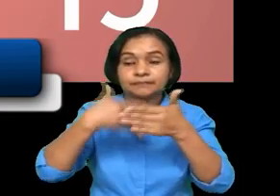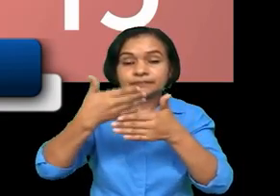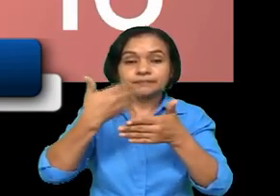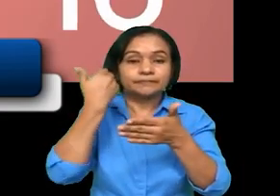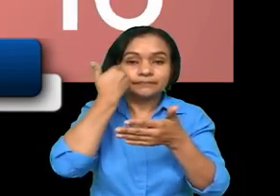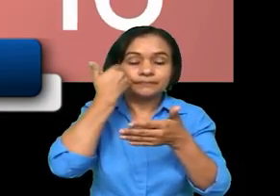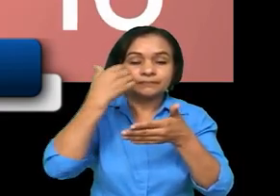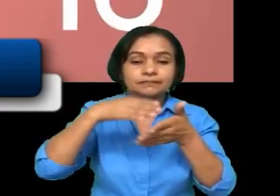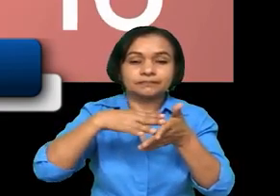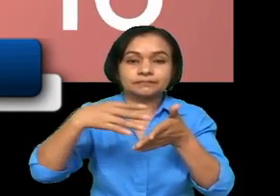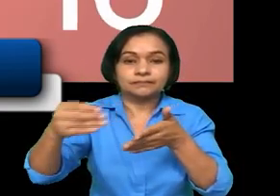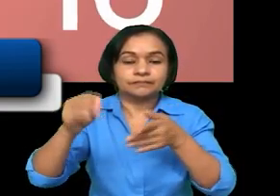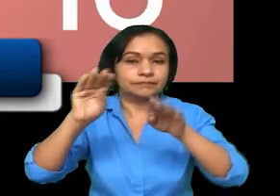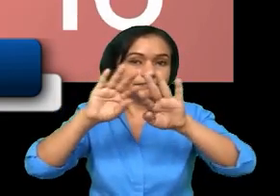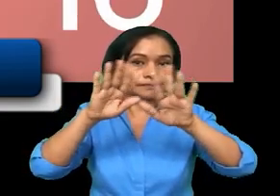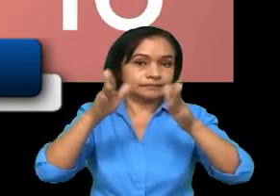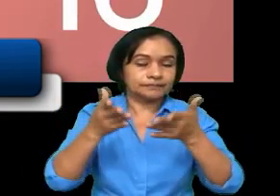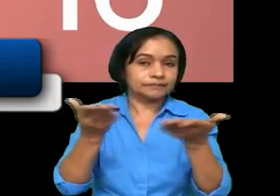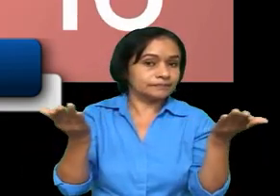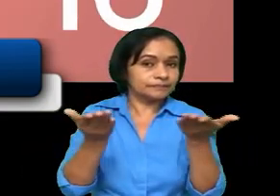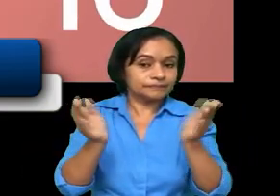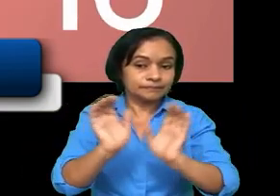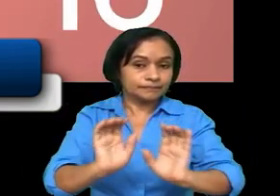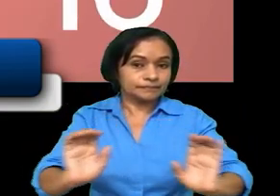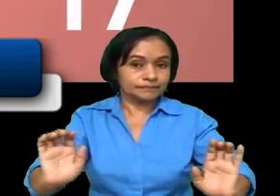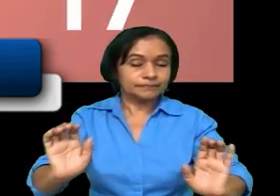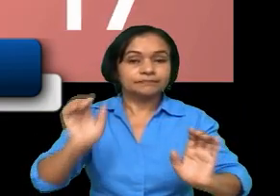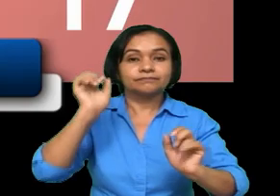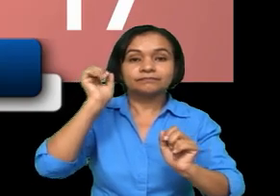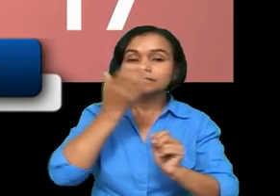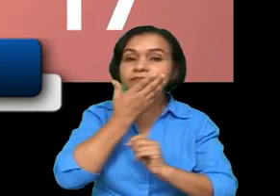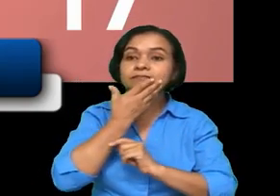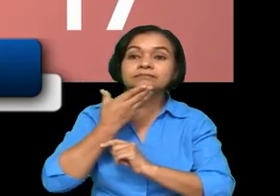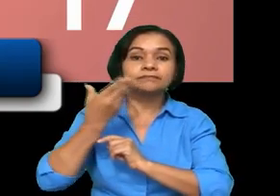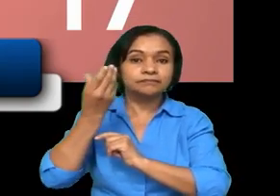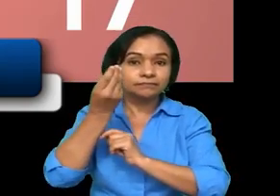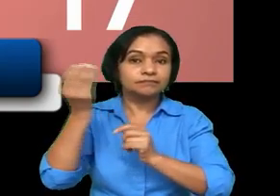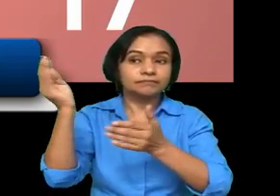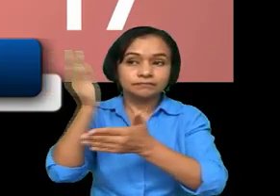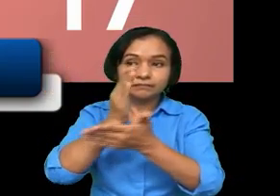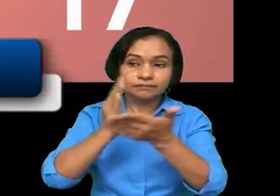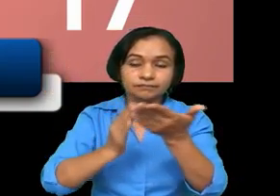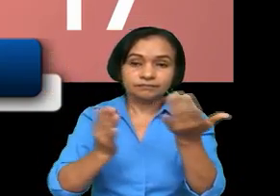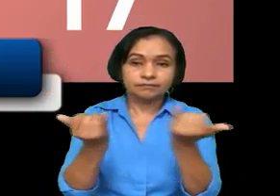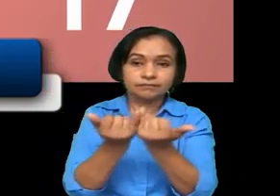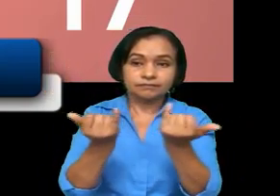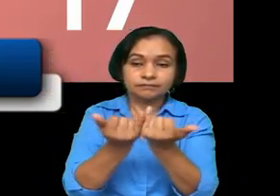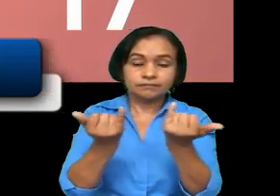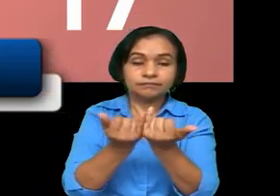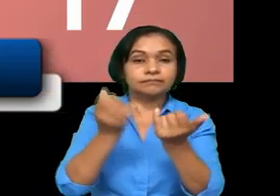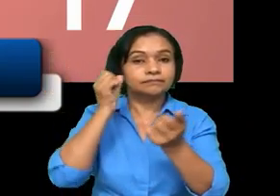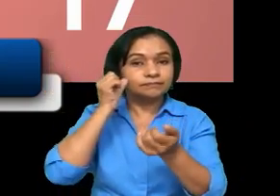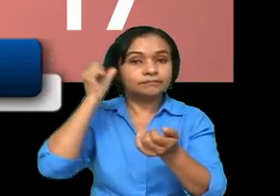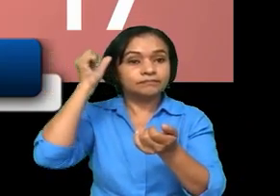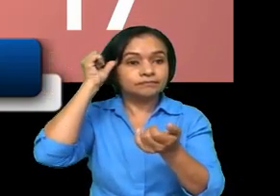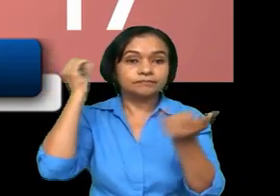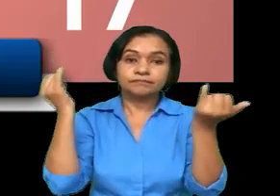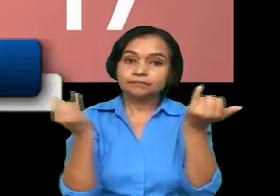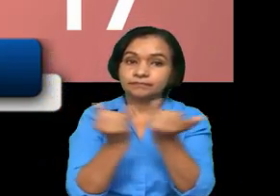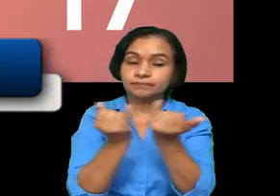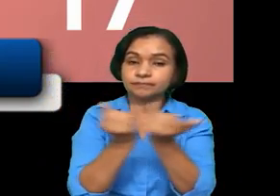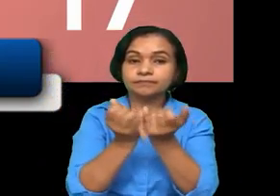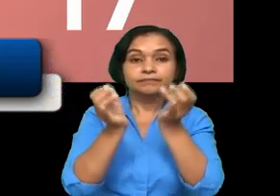urinarias. Y no solo en las niñas, esto puede suceder hasta en las adolescentes, incluso pues, en la etapa adulta. Por eso ahí